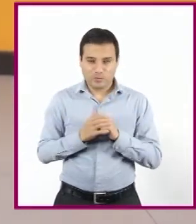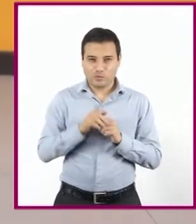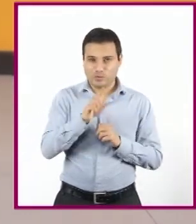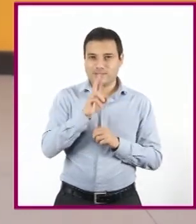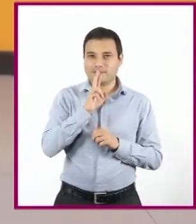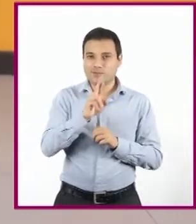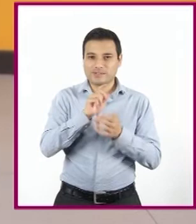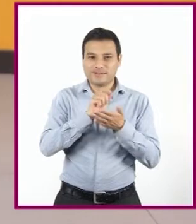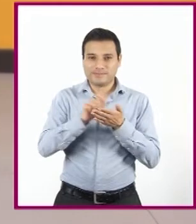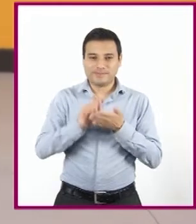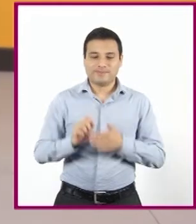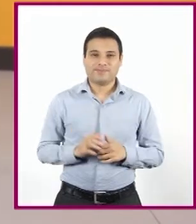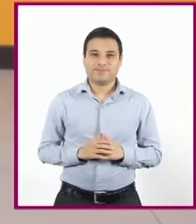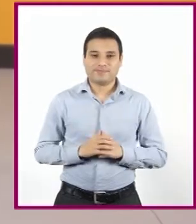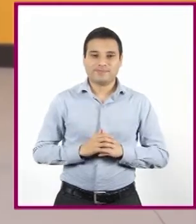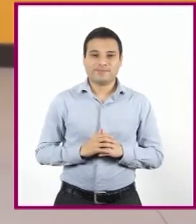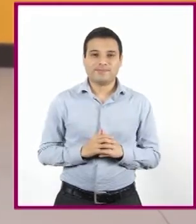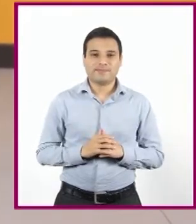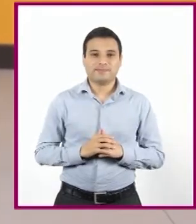aritméticas.